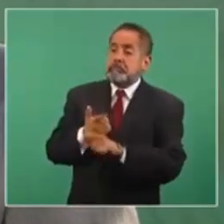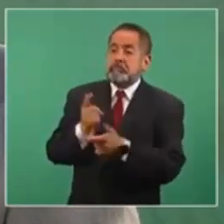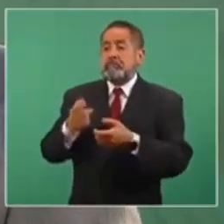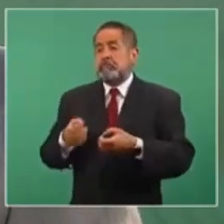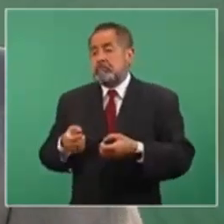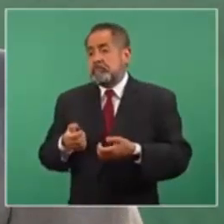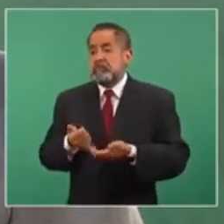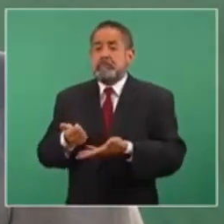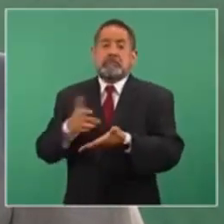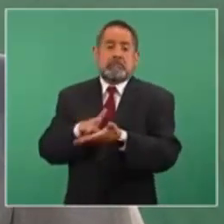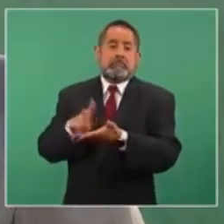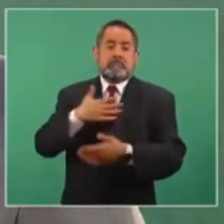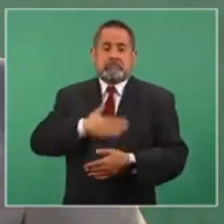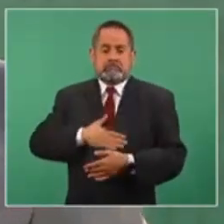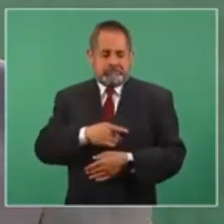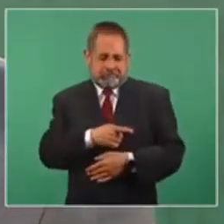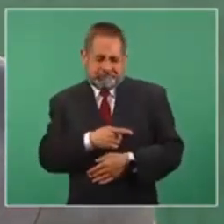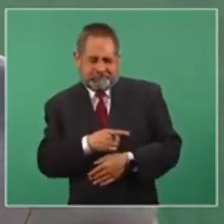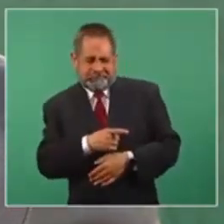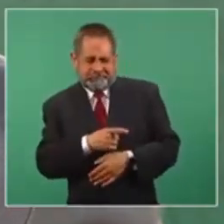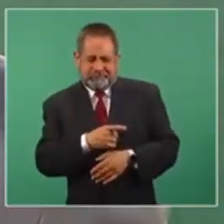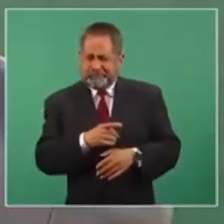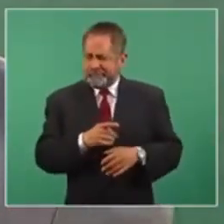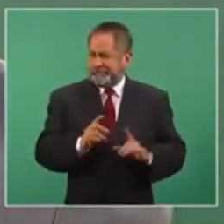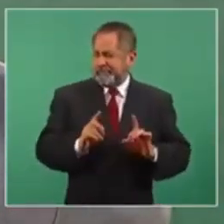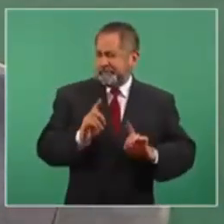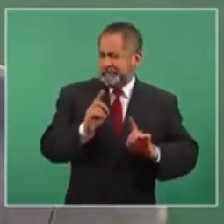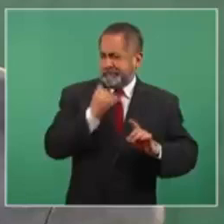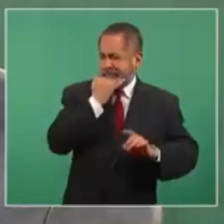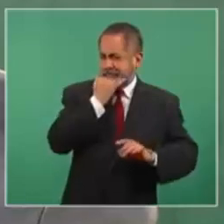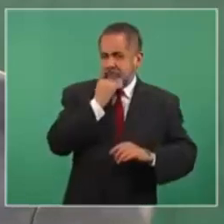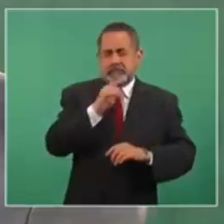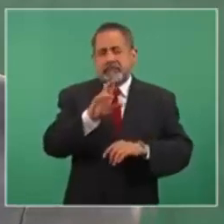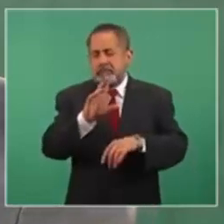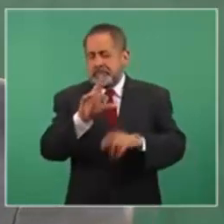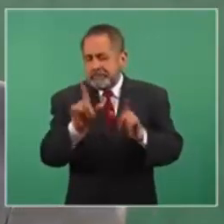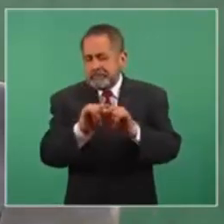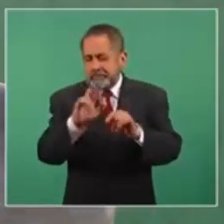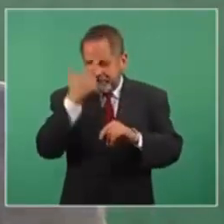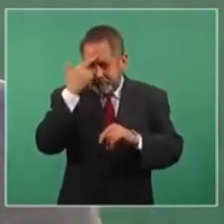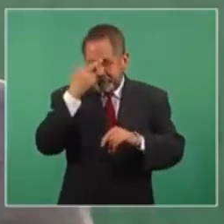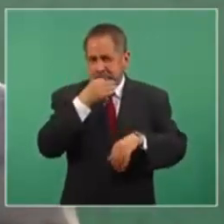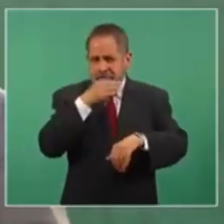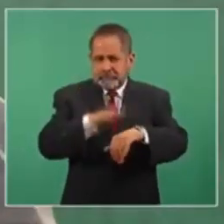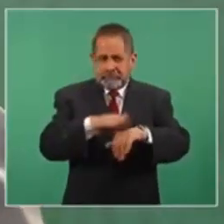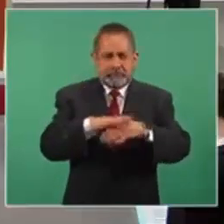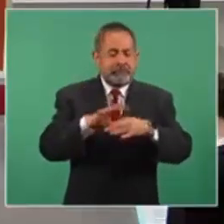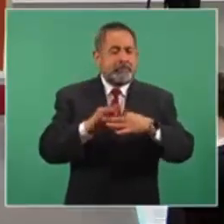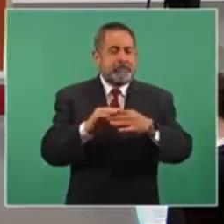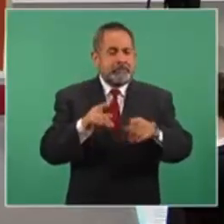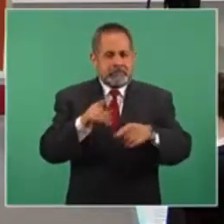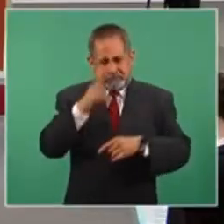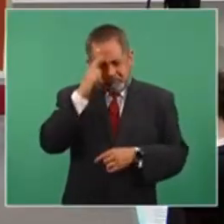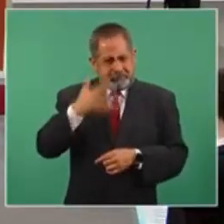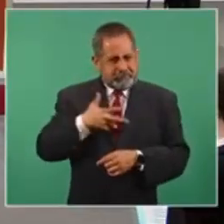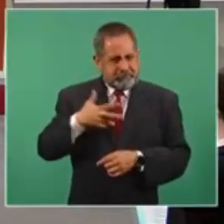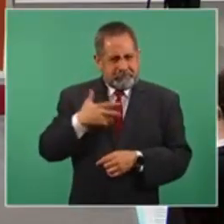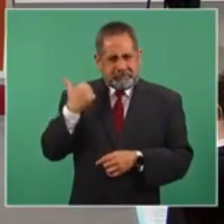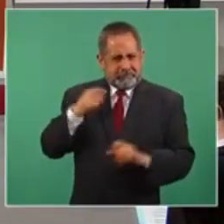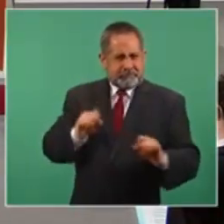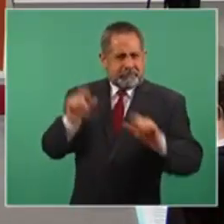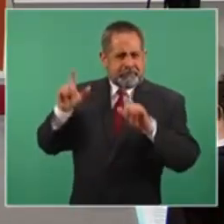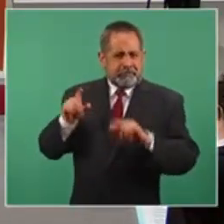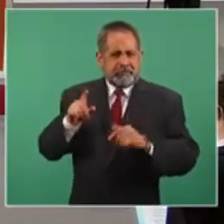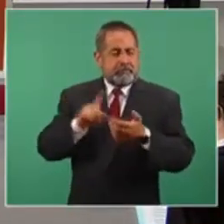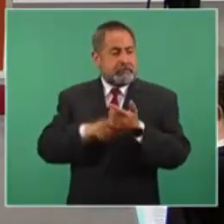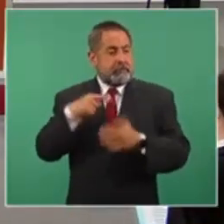justicia. Nada más para refrescar la memoria, no sé si tienes ahí lo